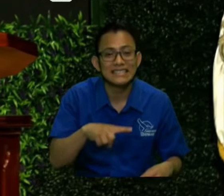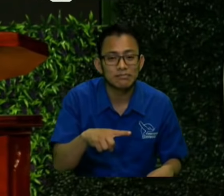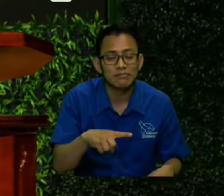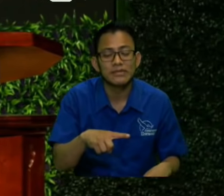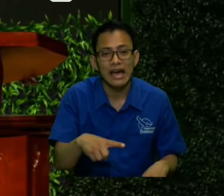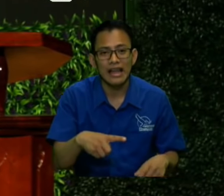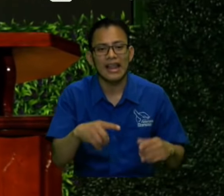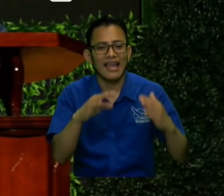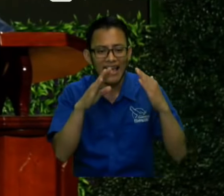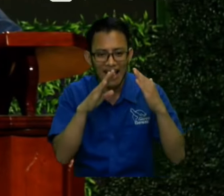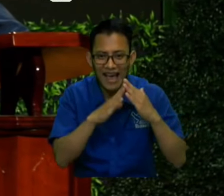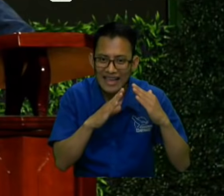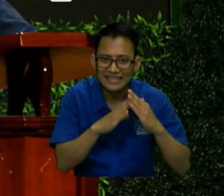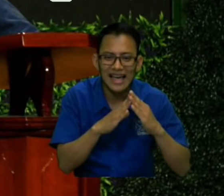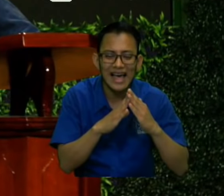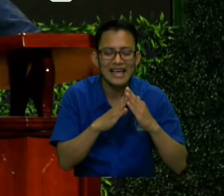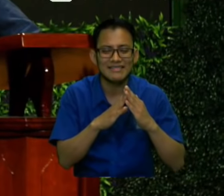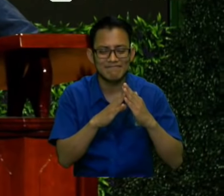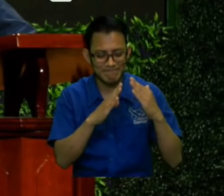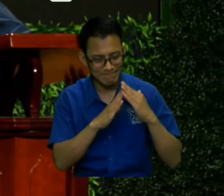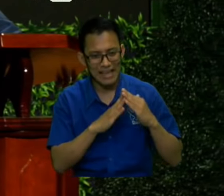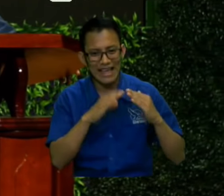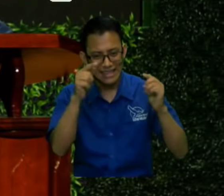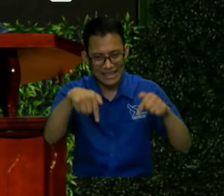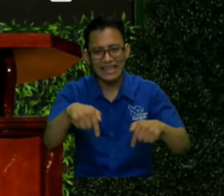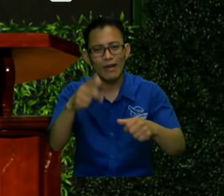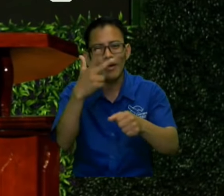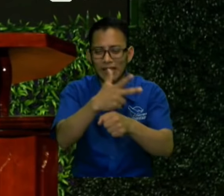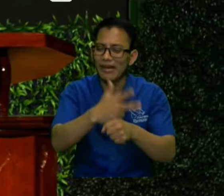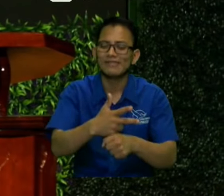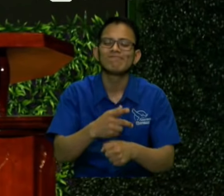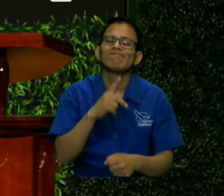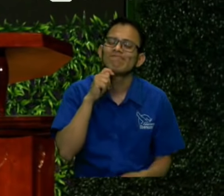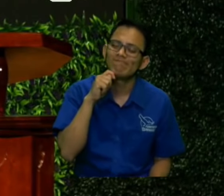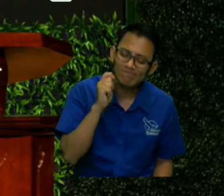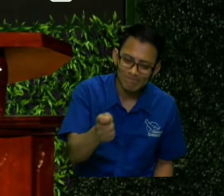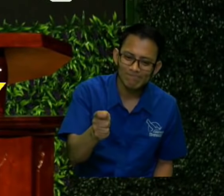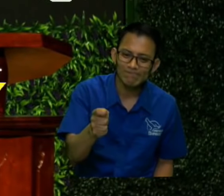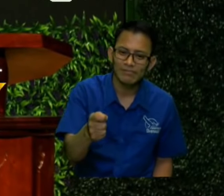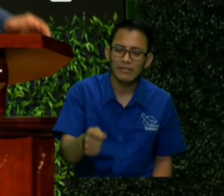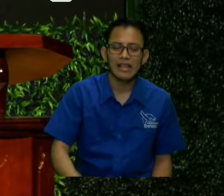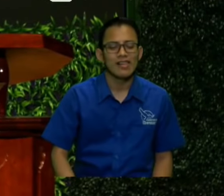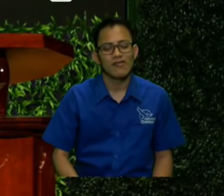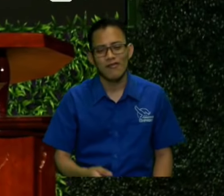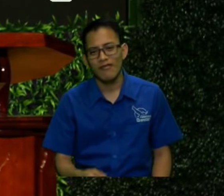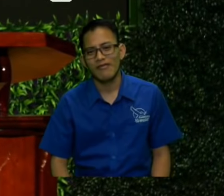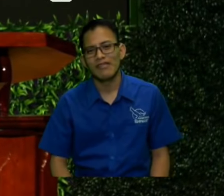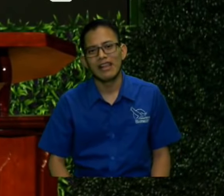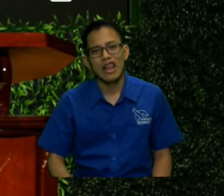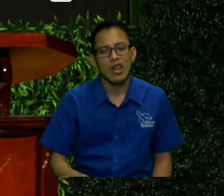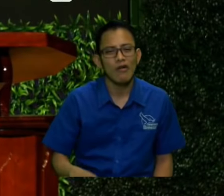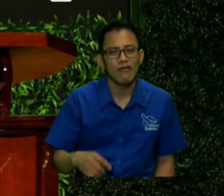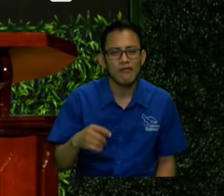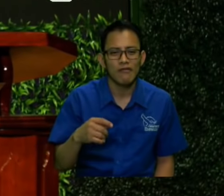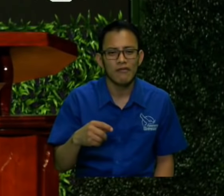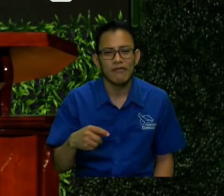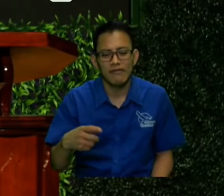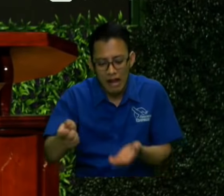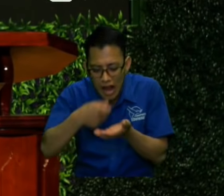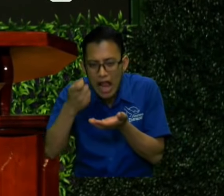pero le hacen falta los frijoles, las tortillas, pero más que todo los hermanos, porque la presencia del Señor está en todos lados,